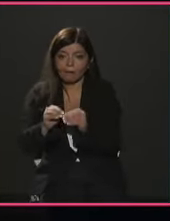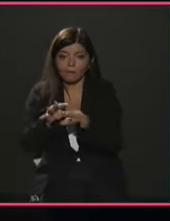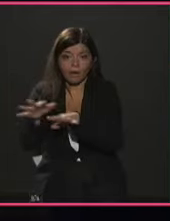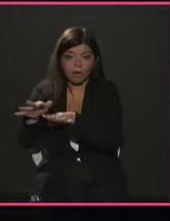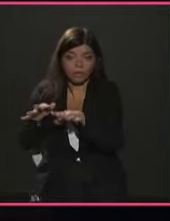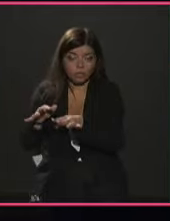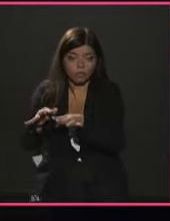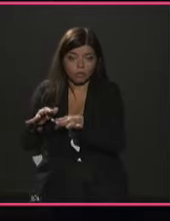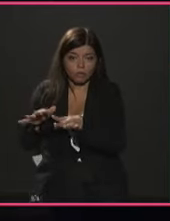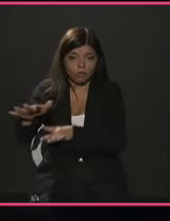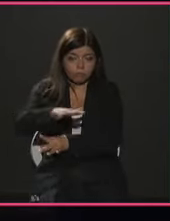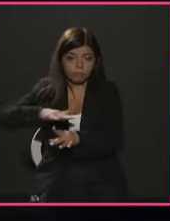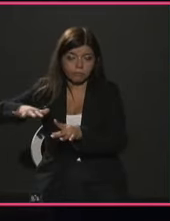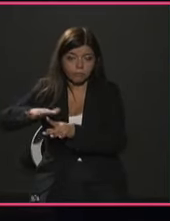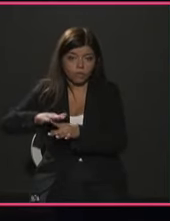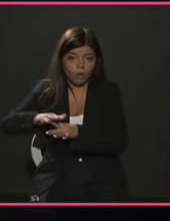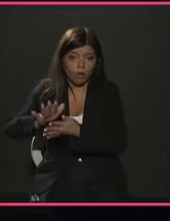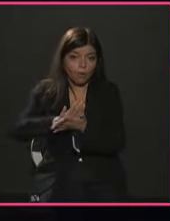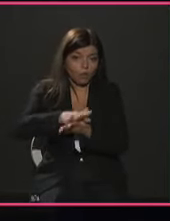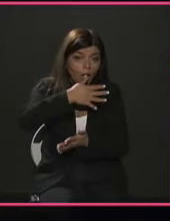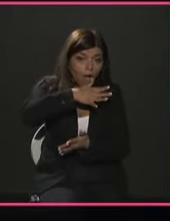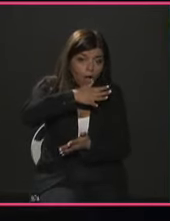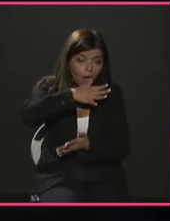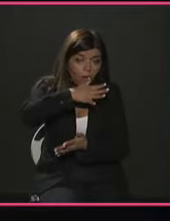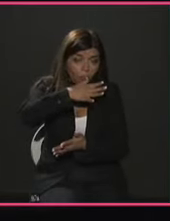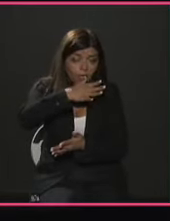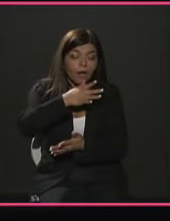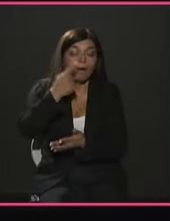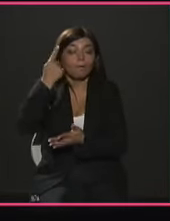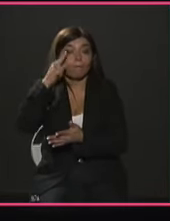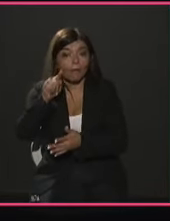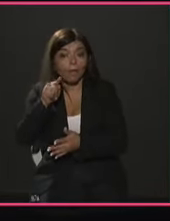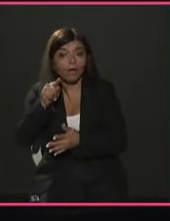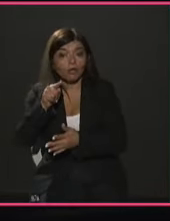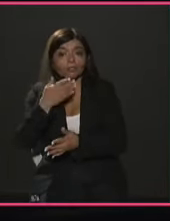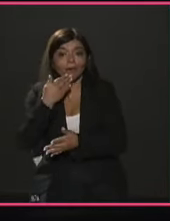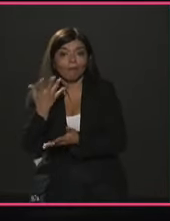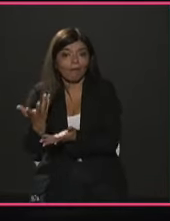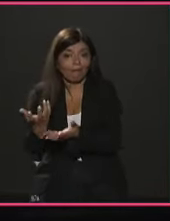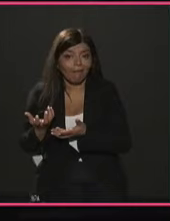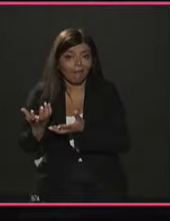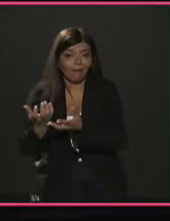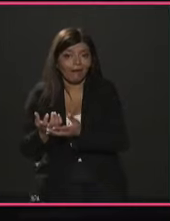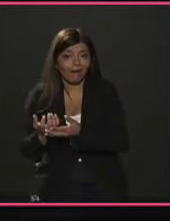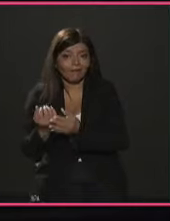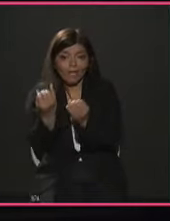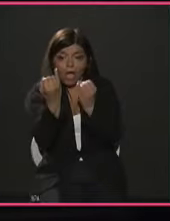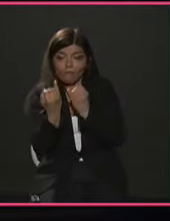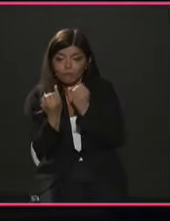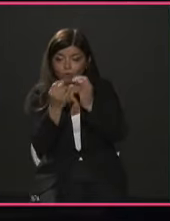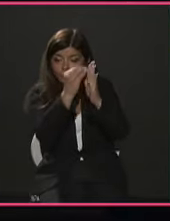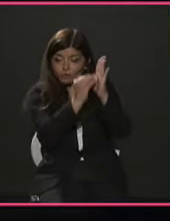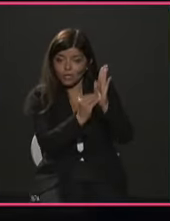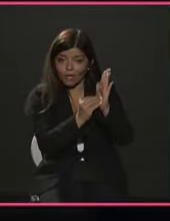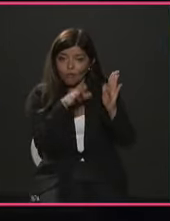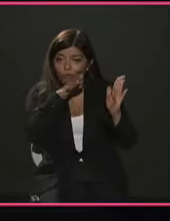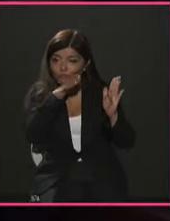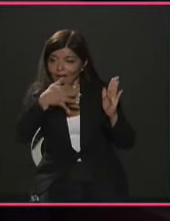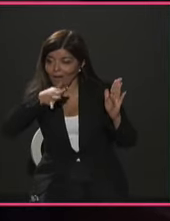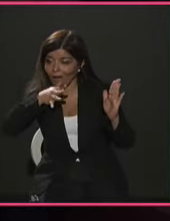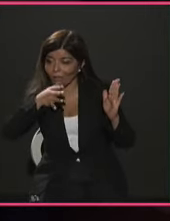materiales y las condiciones como los mientras extraen más información y recursos